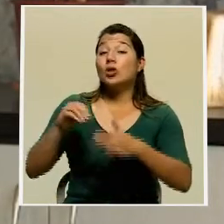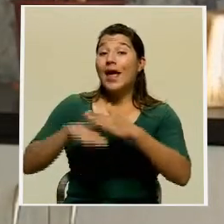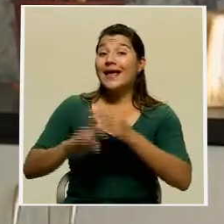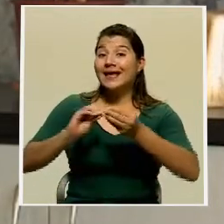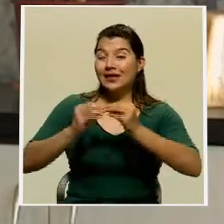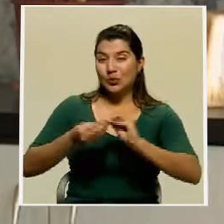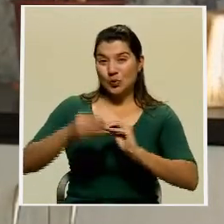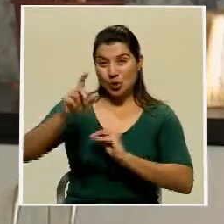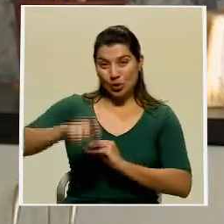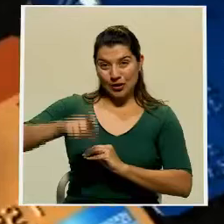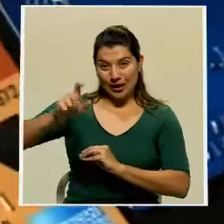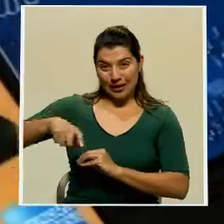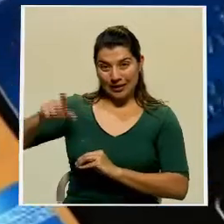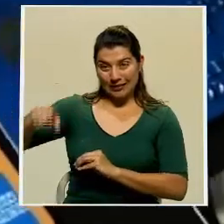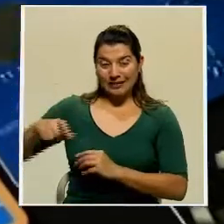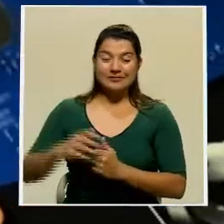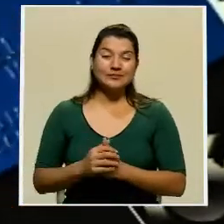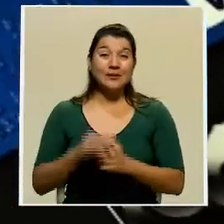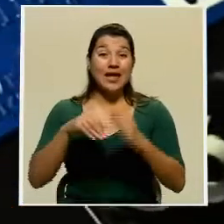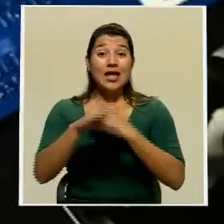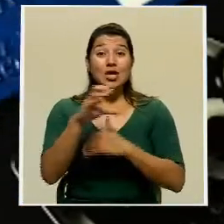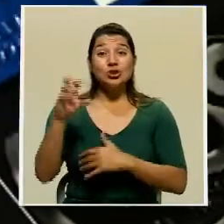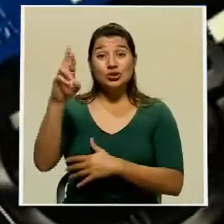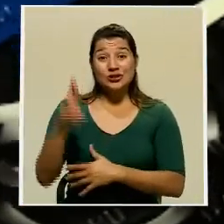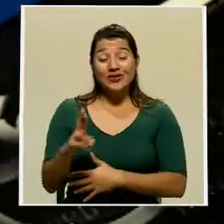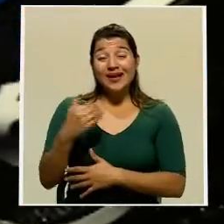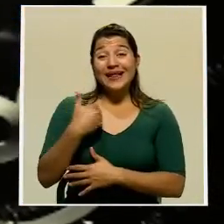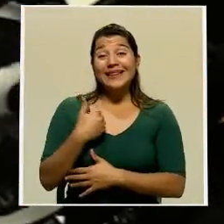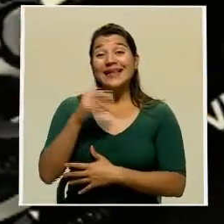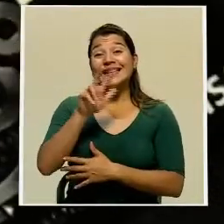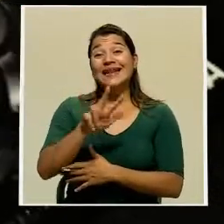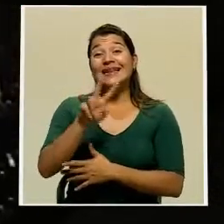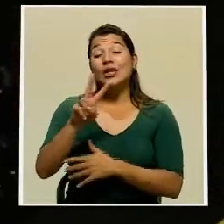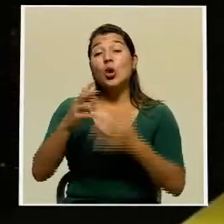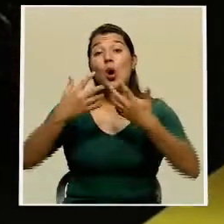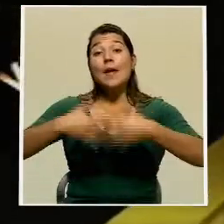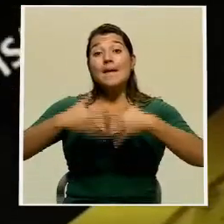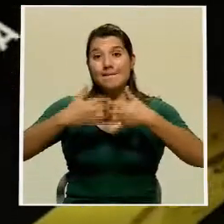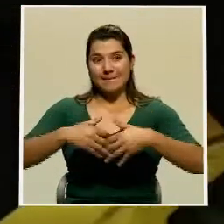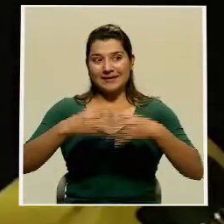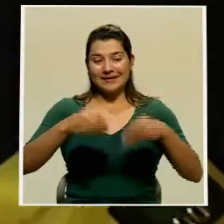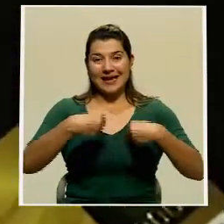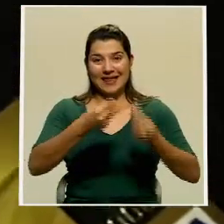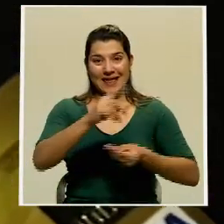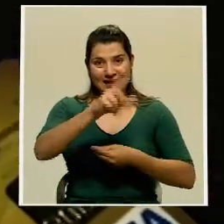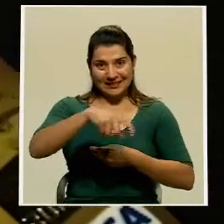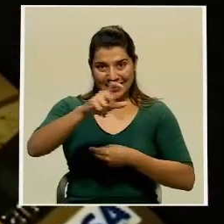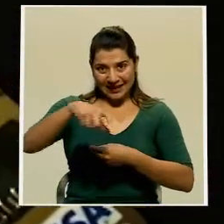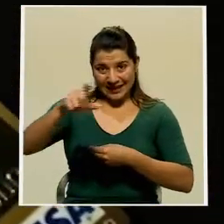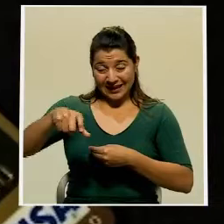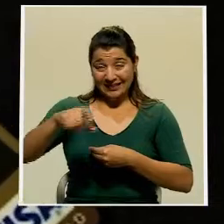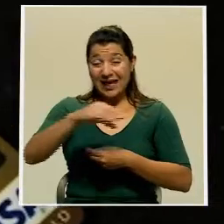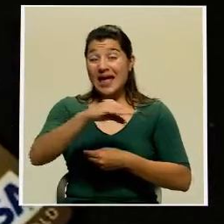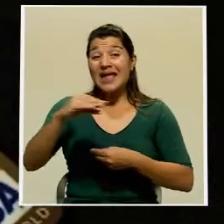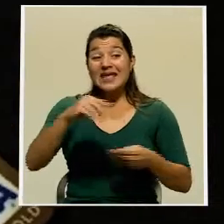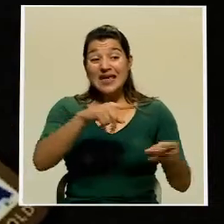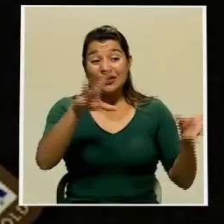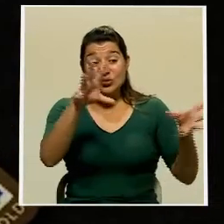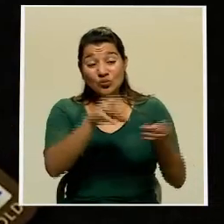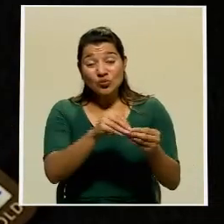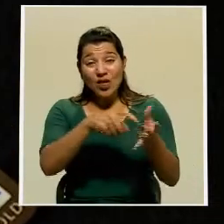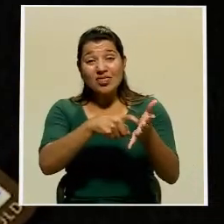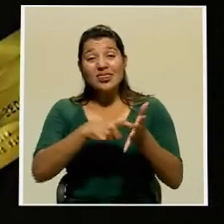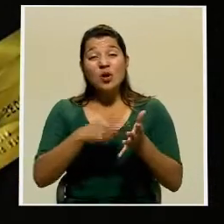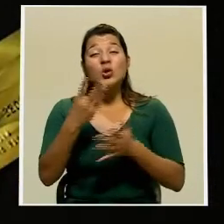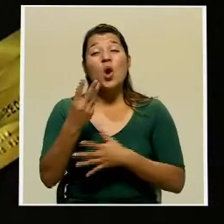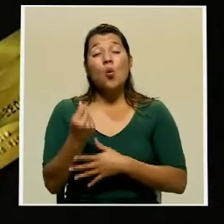en la cantidad de plásticos. En el país hay 32 emisores de tarjetas de crédito y la deuda en dinero plástico acumulada al mes de octubre